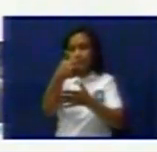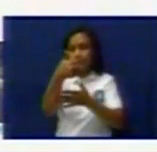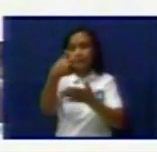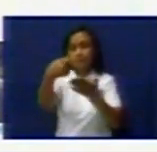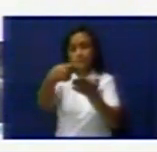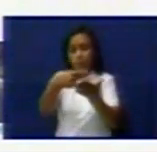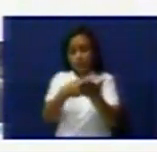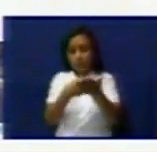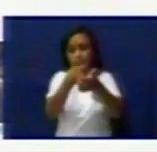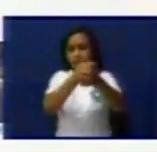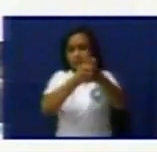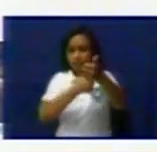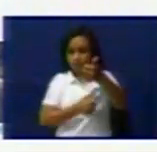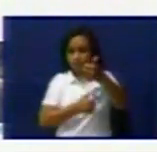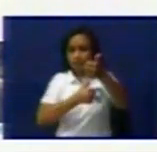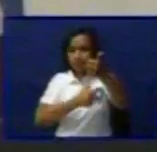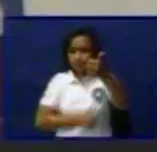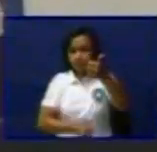subproyectos.